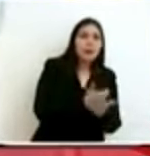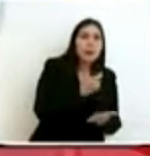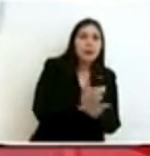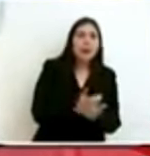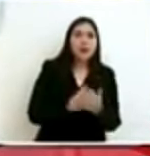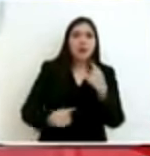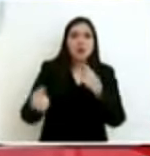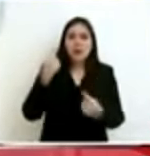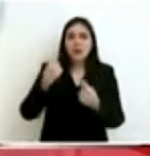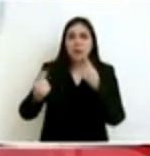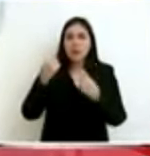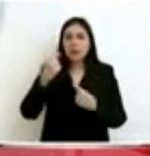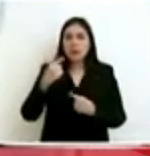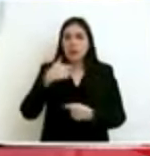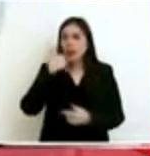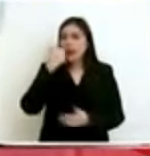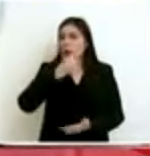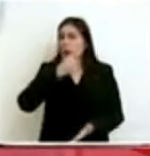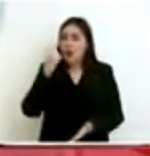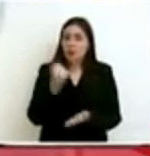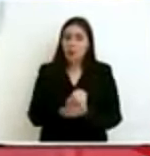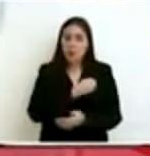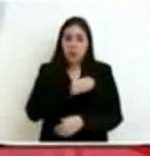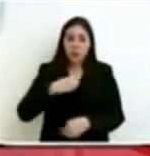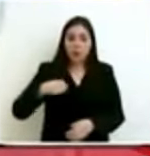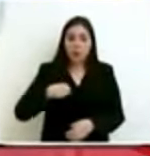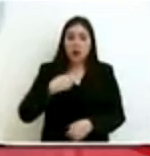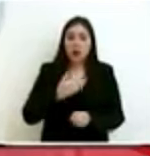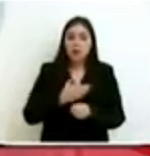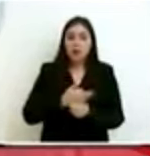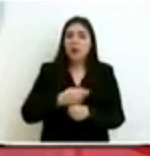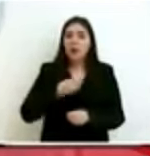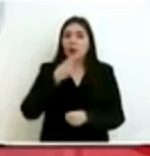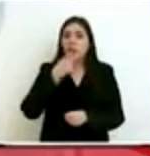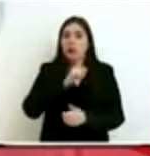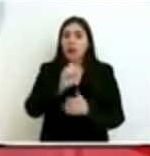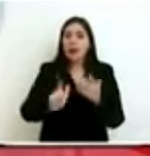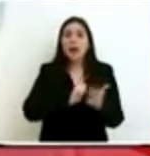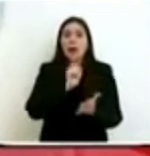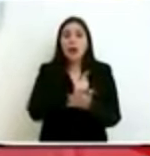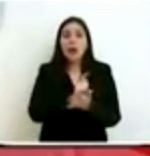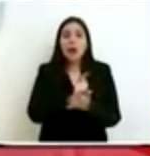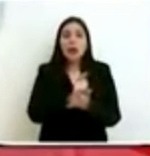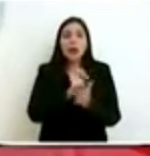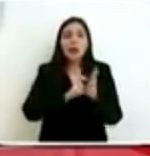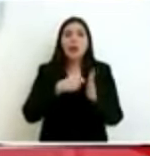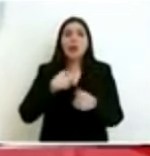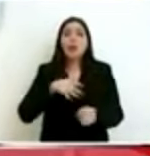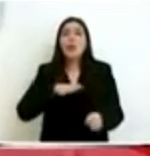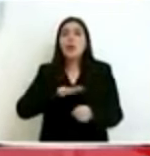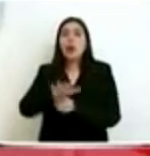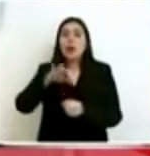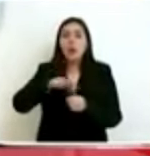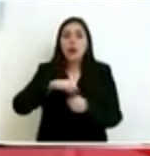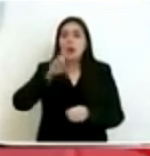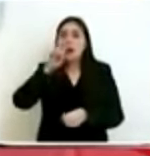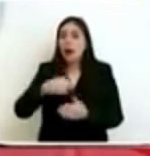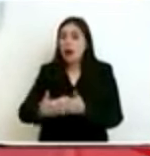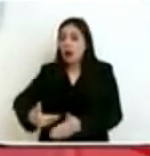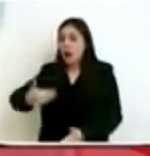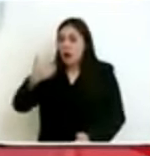querido obligarme a que me pronuncie en contra de una reforma sin analizarla, sin discutirla, sin